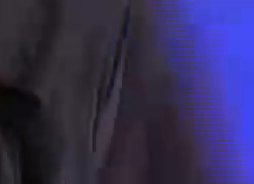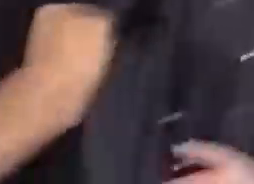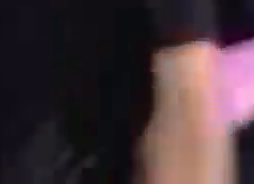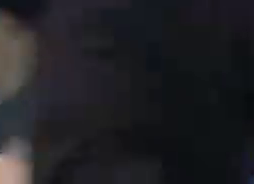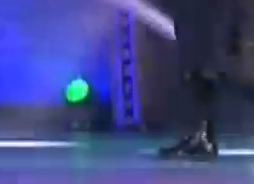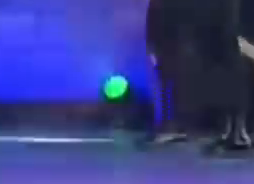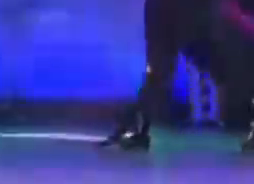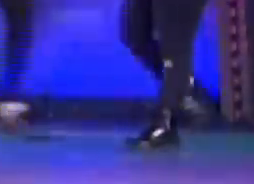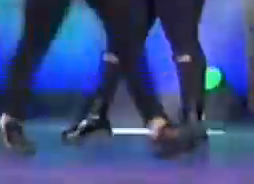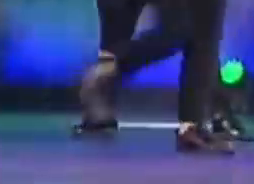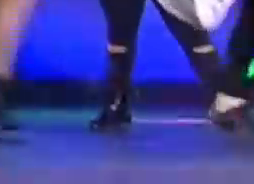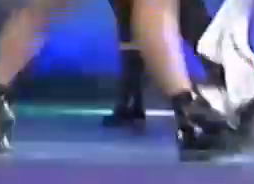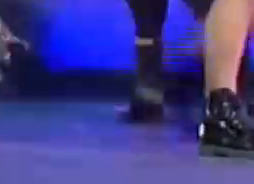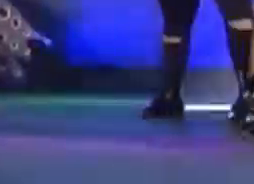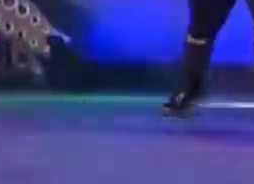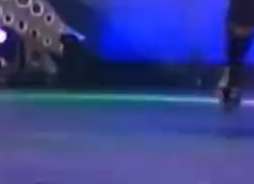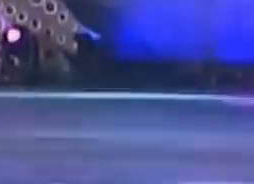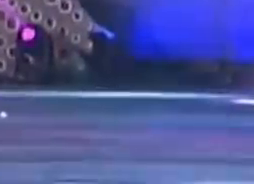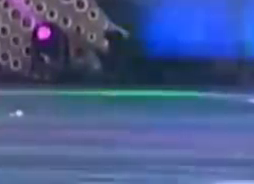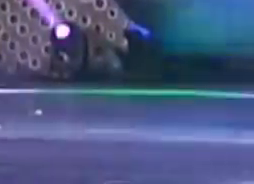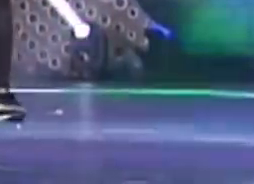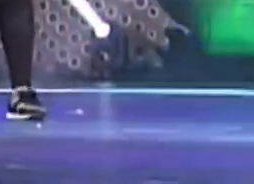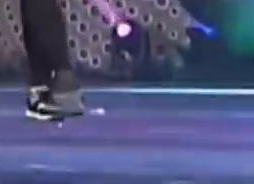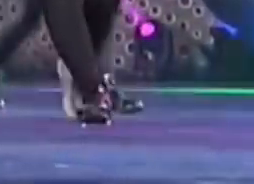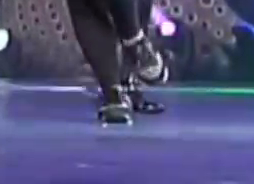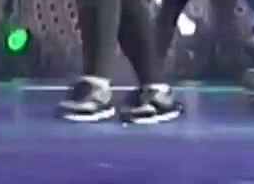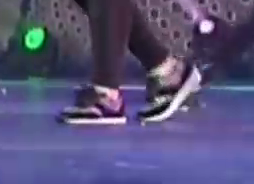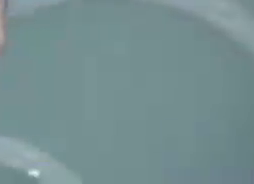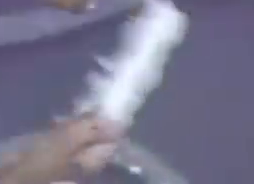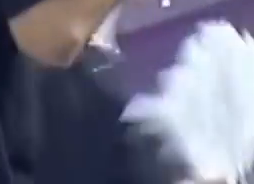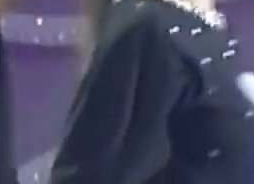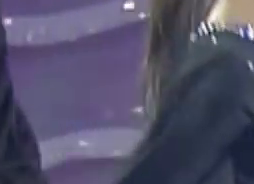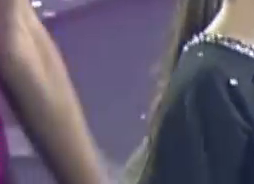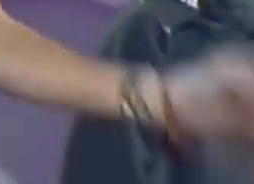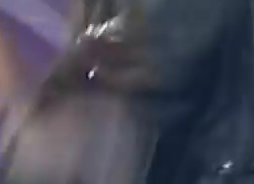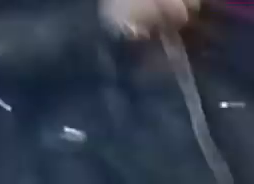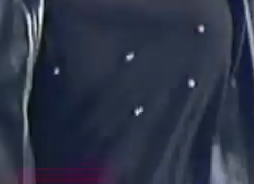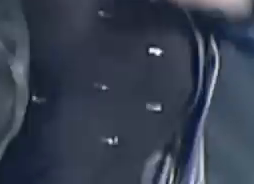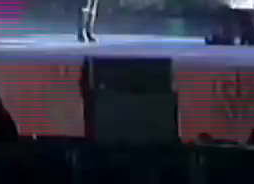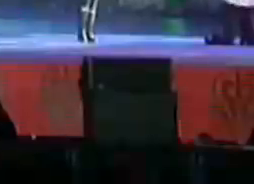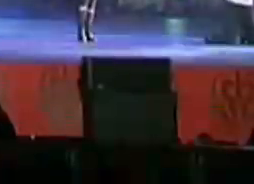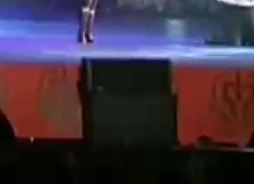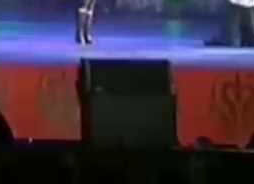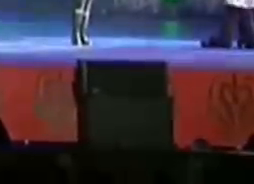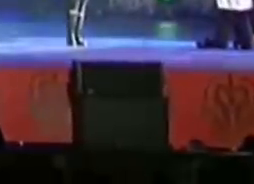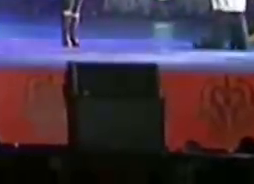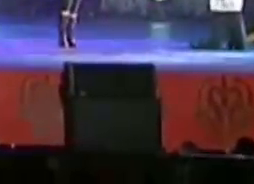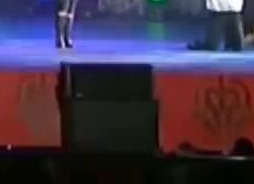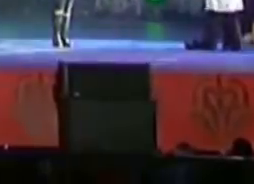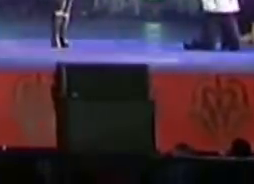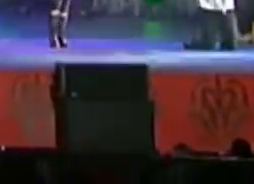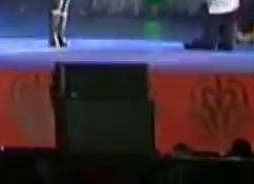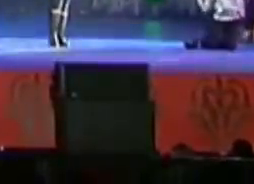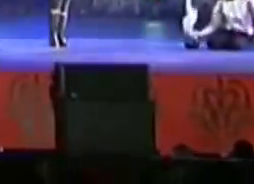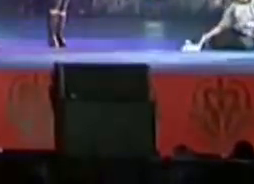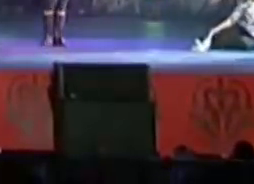for me, walk for me, walk for me, walk for me, walk for me, walk for me, strike a pose, go, go, go, go,